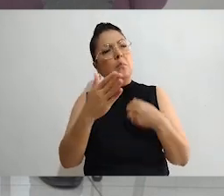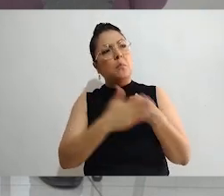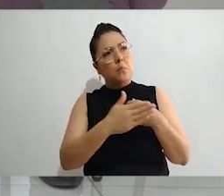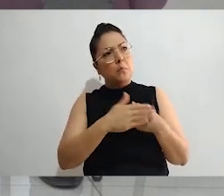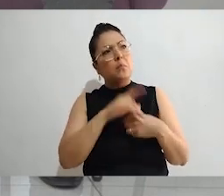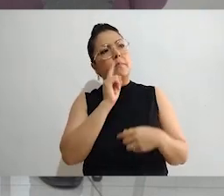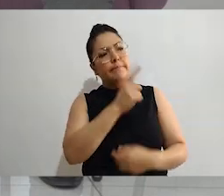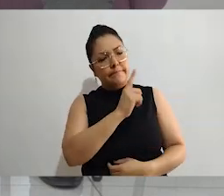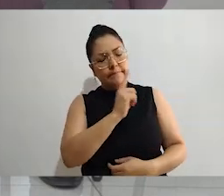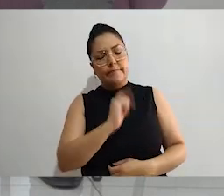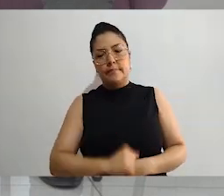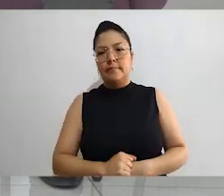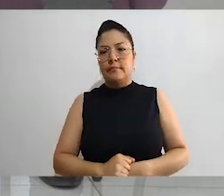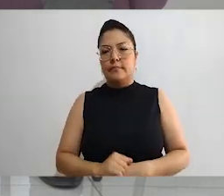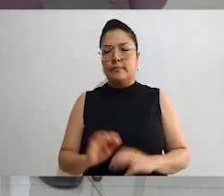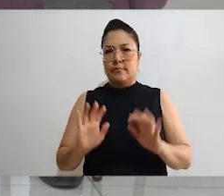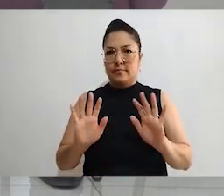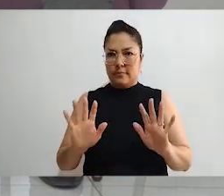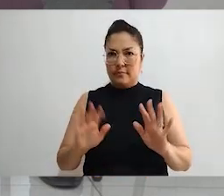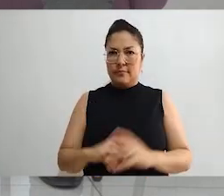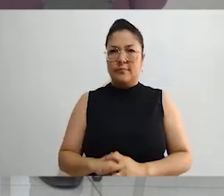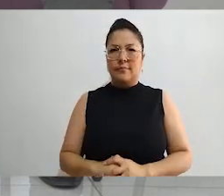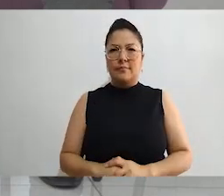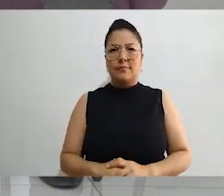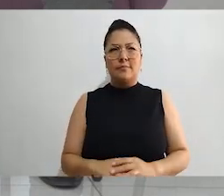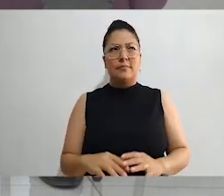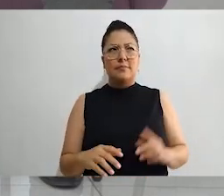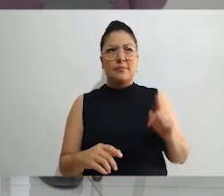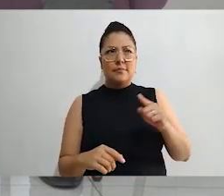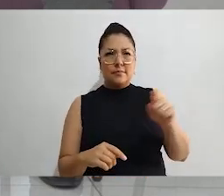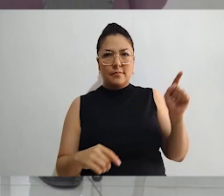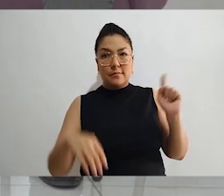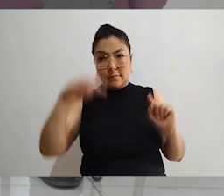personas adultas. Generalmente cuando hablamos de ciudadanía nos referimos a personas